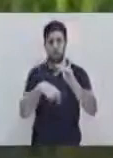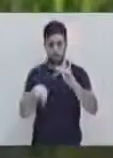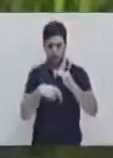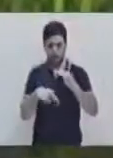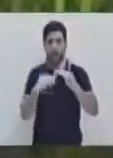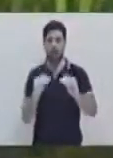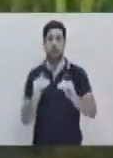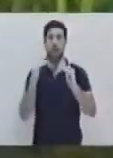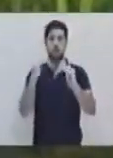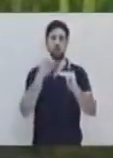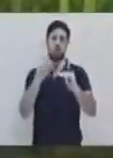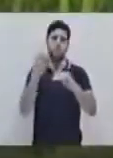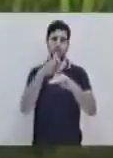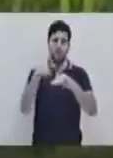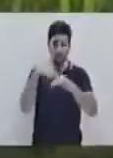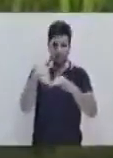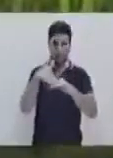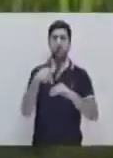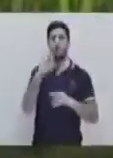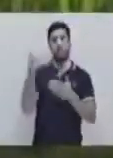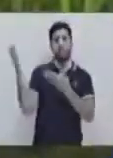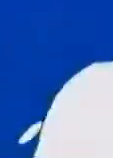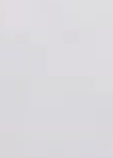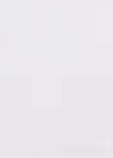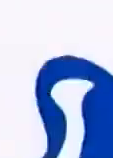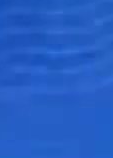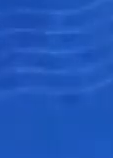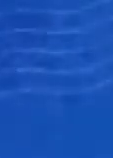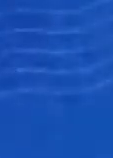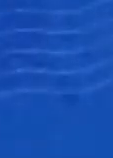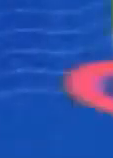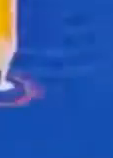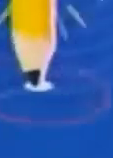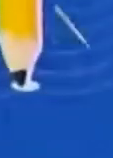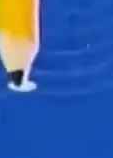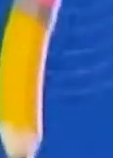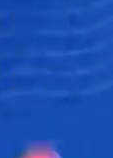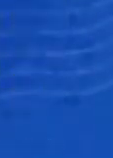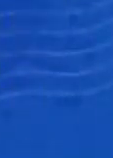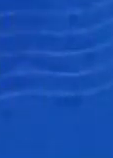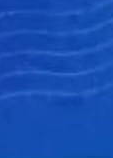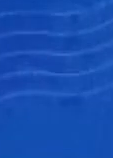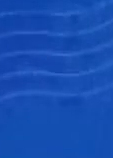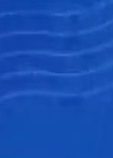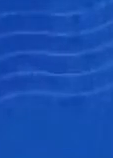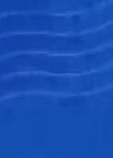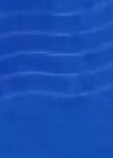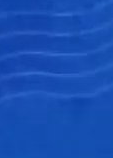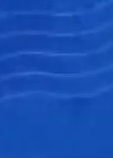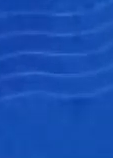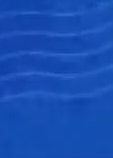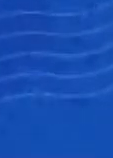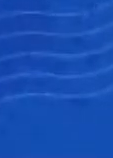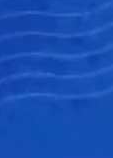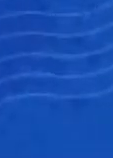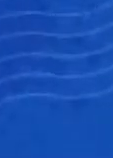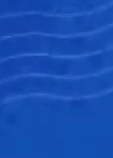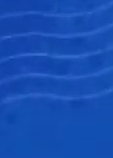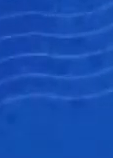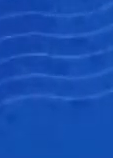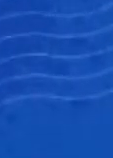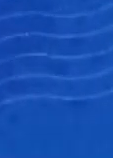a los estudiantes de niveles preprimario y primario. ¡Bienvenidos! Aprende a comunicarte y a expresarte de manera